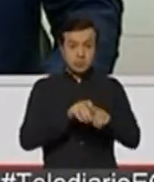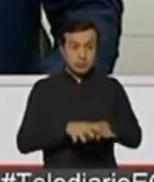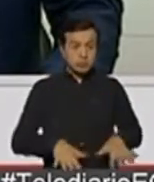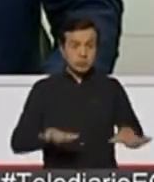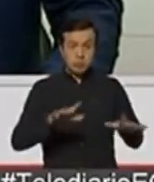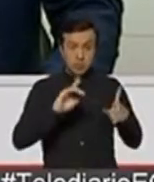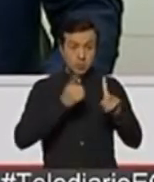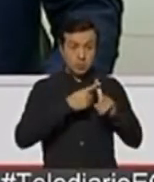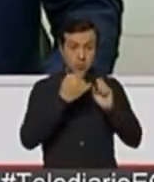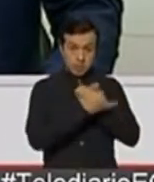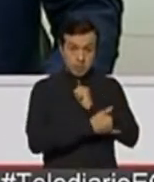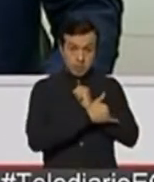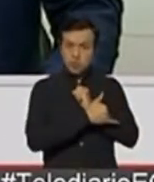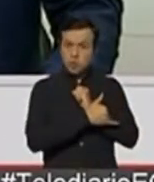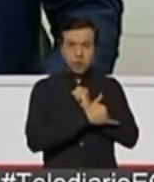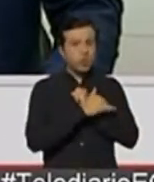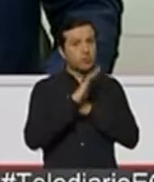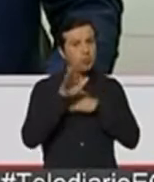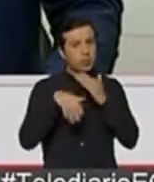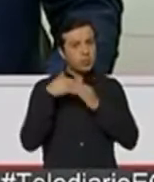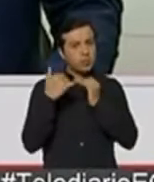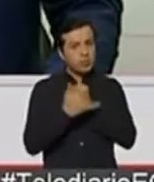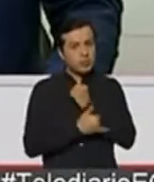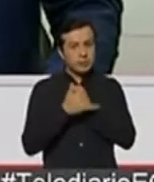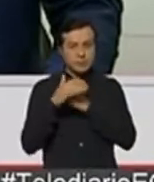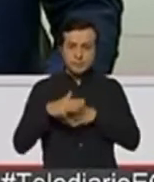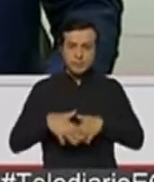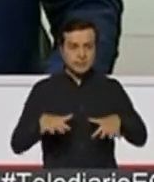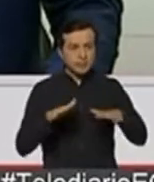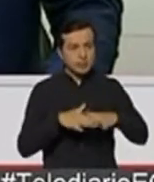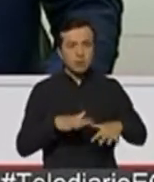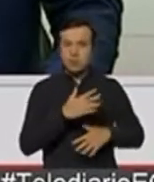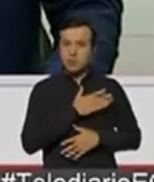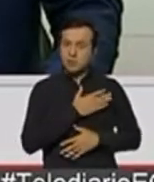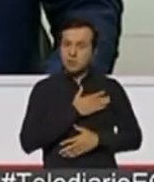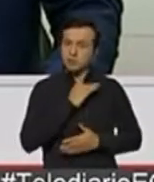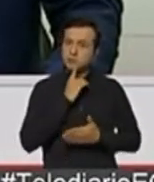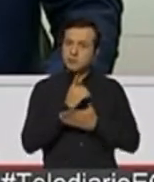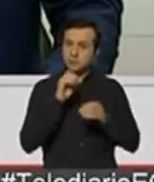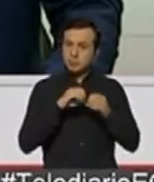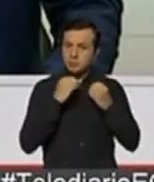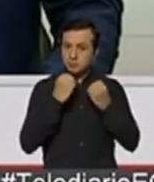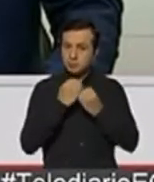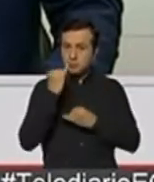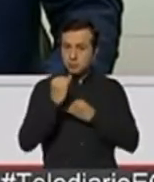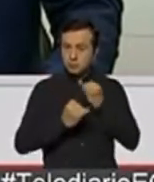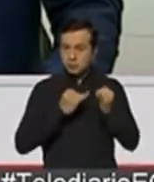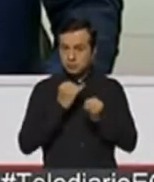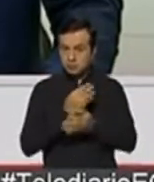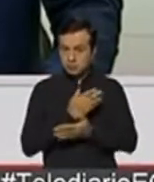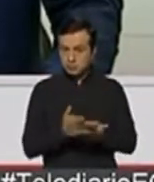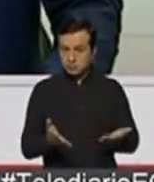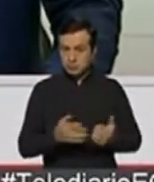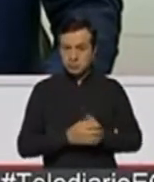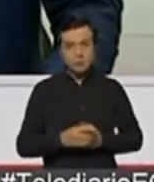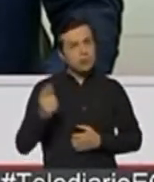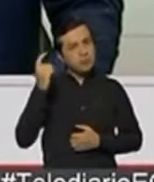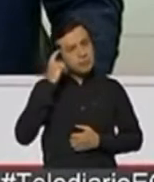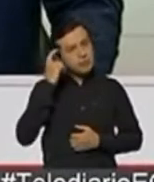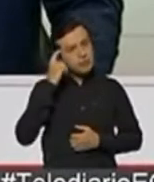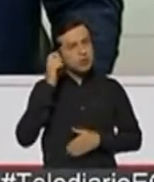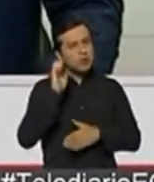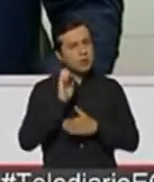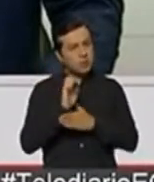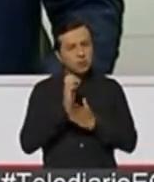a un país, sino a todos los países que confían también en este organismo multilateral? Me parece que el Ecuador ha